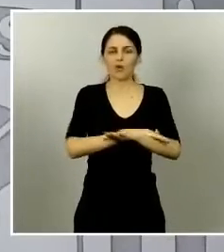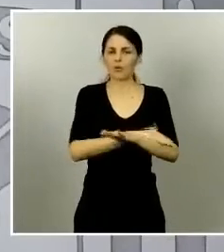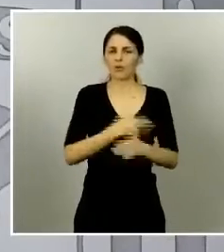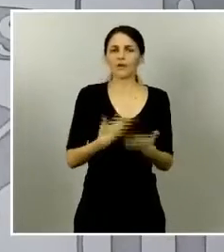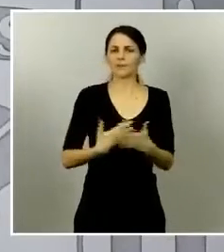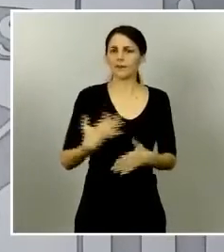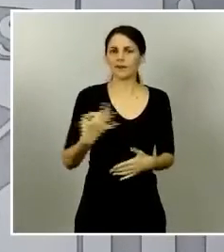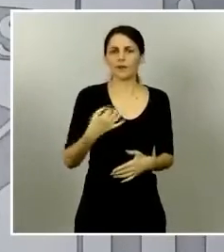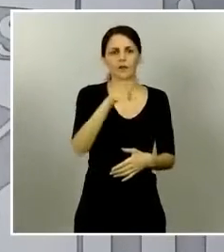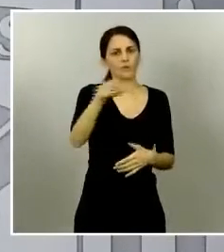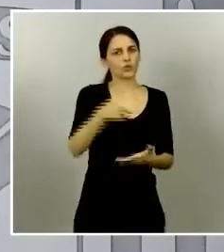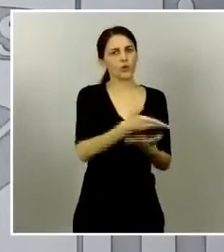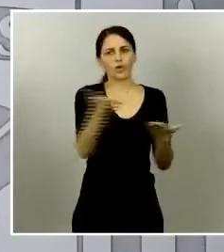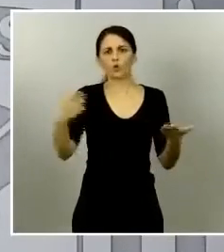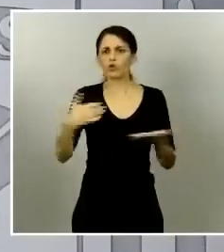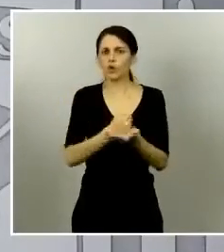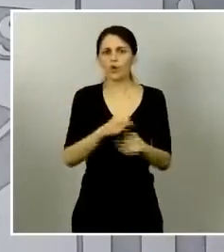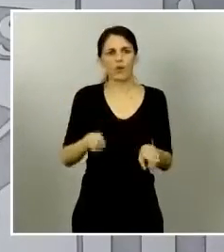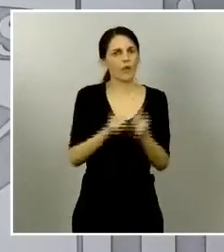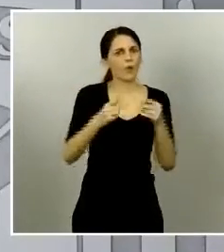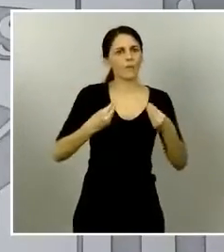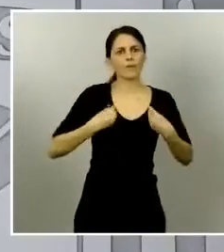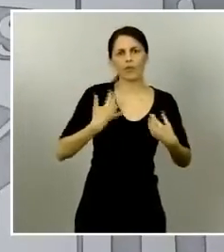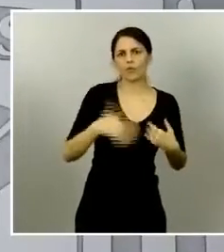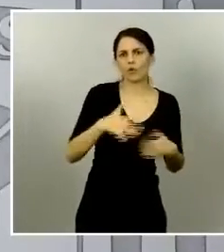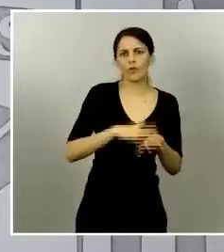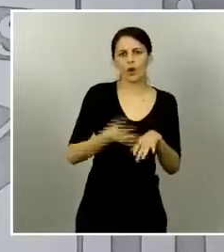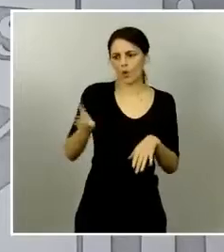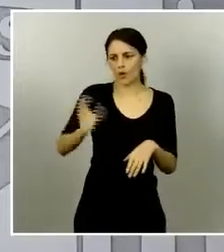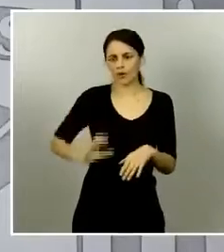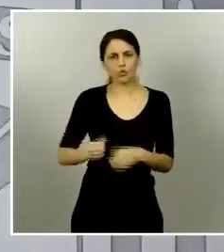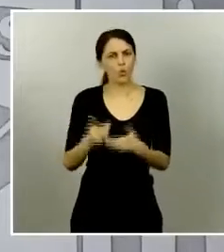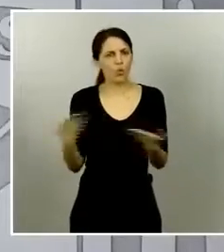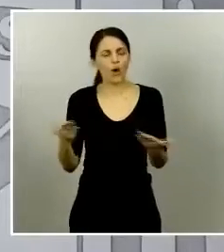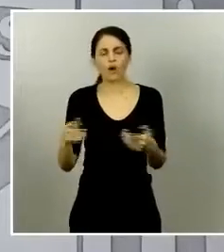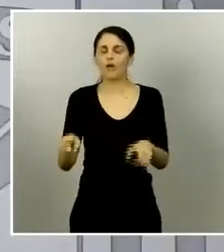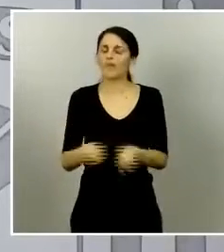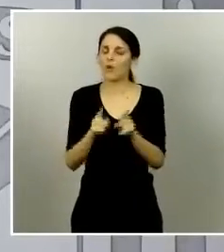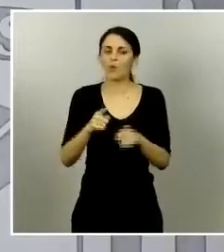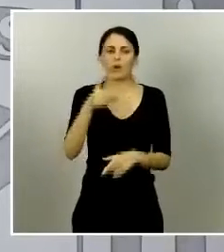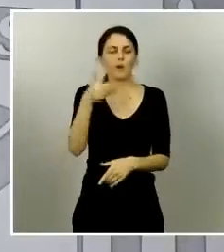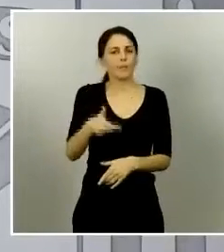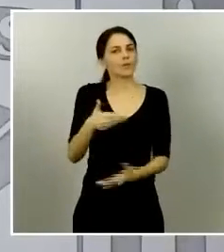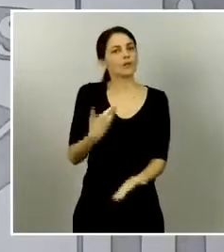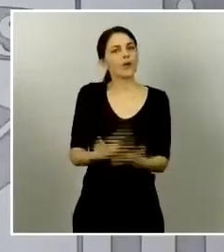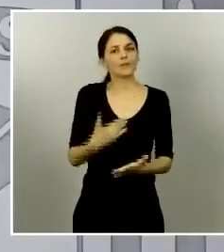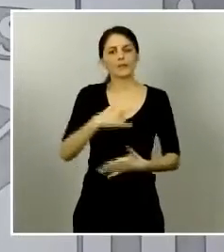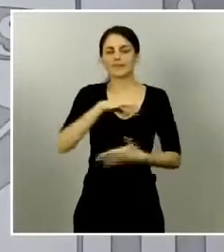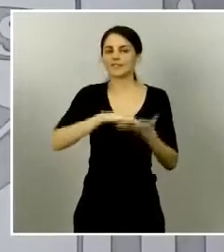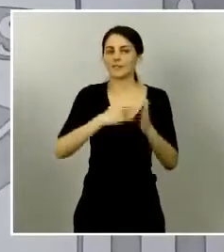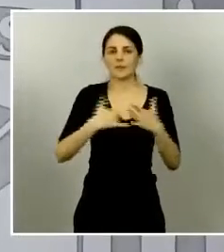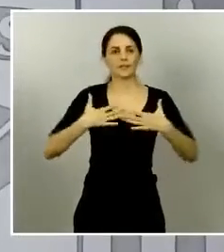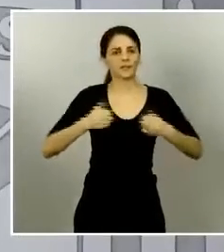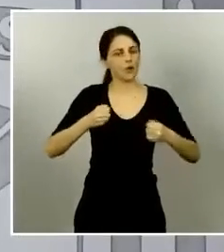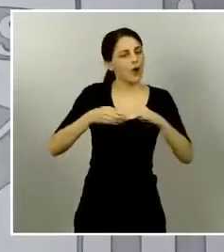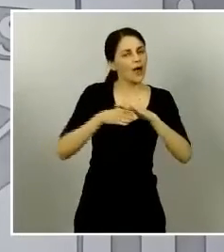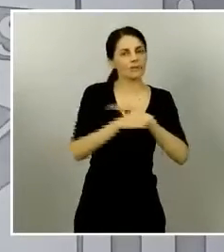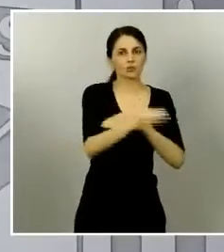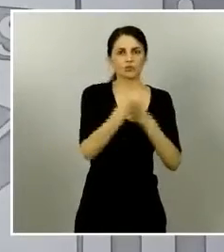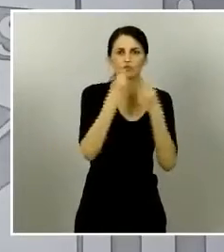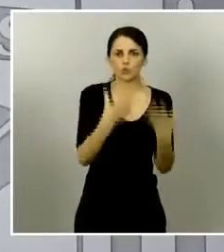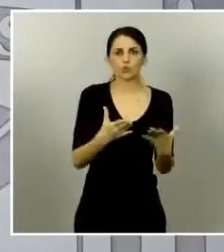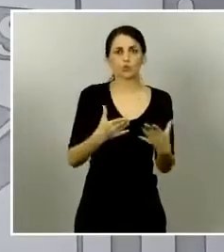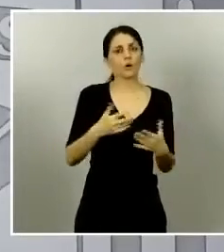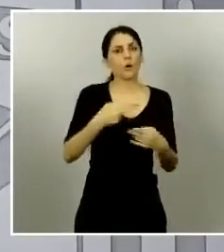ya he señalado, el Gobierno va a garantizar que todos los ciudadanos, vivan donde vivan, tengan la renta que tengan, accedan en igualdad